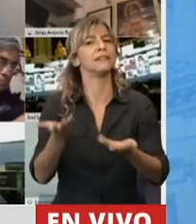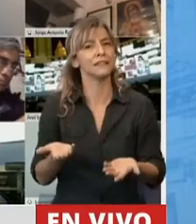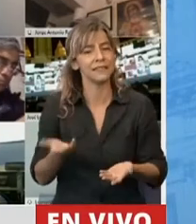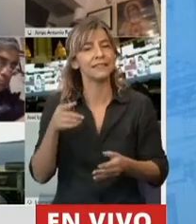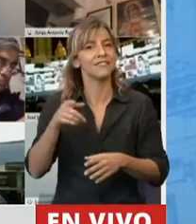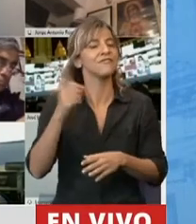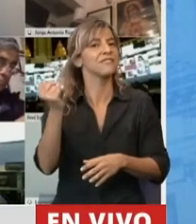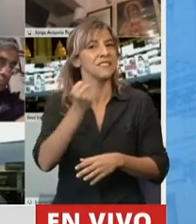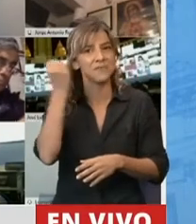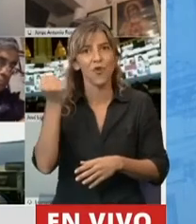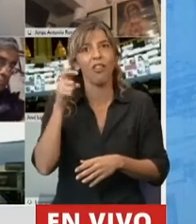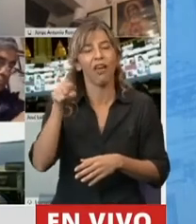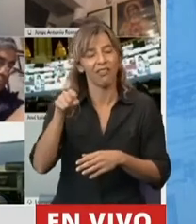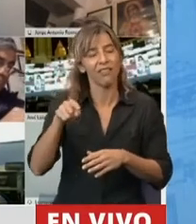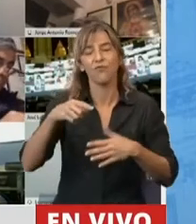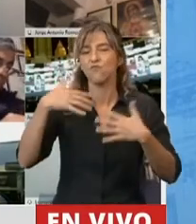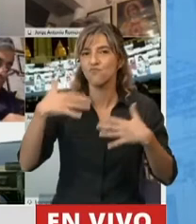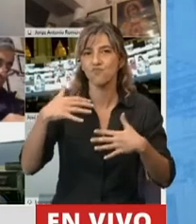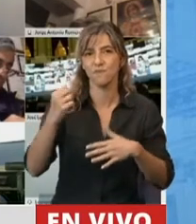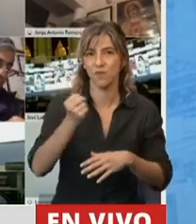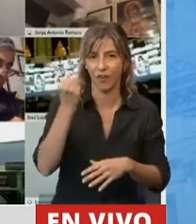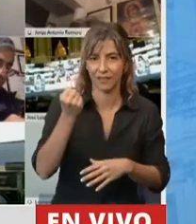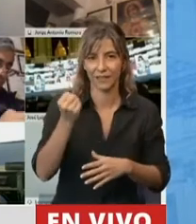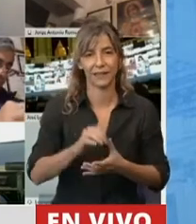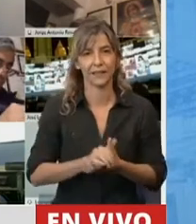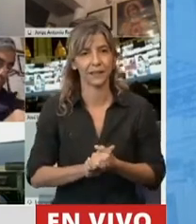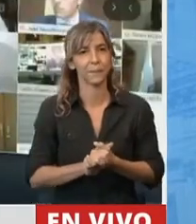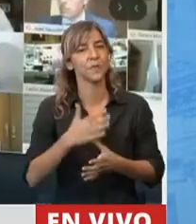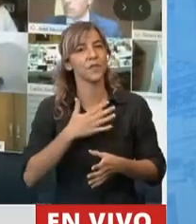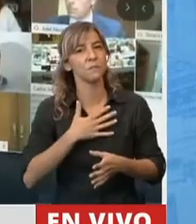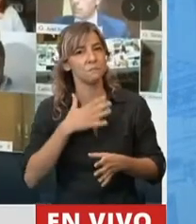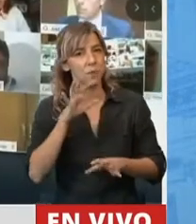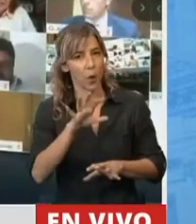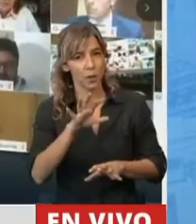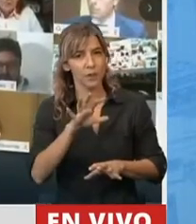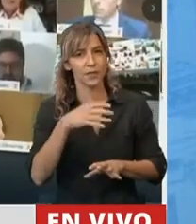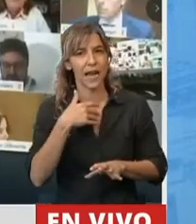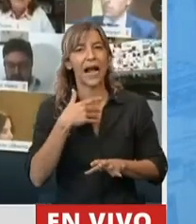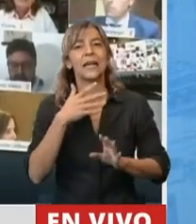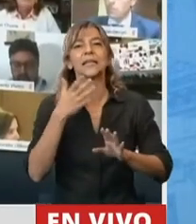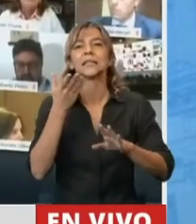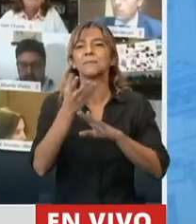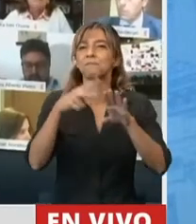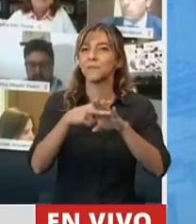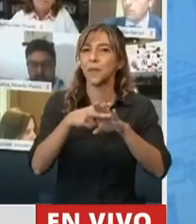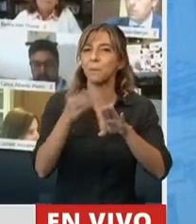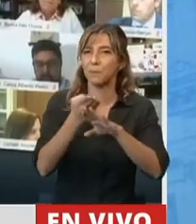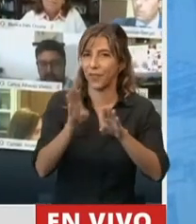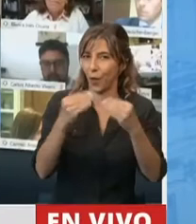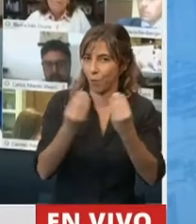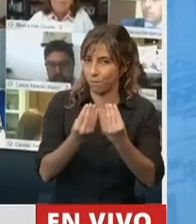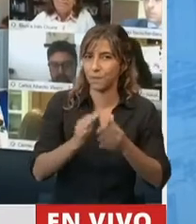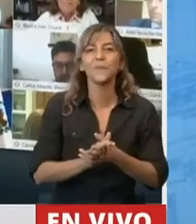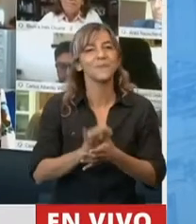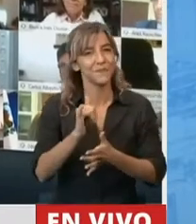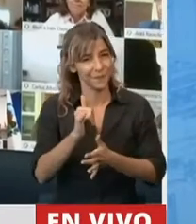sobre su importancia. Diputada, yendo a mi provincia. Le voy a pedir que vaya cerrando por el tiempo. Gracias.